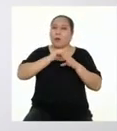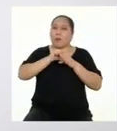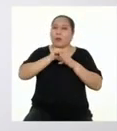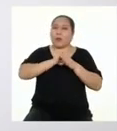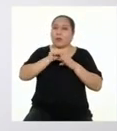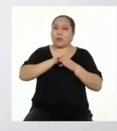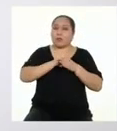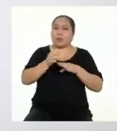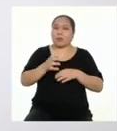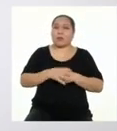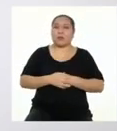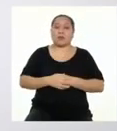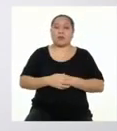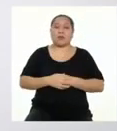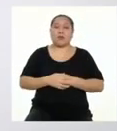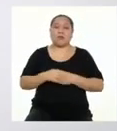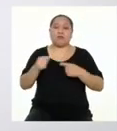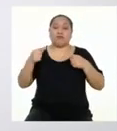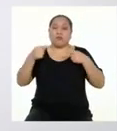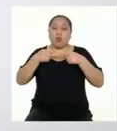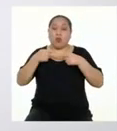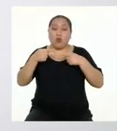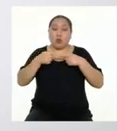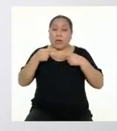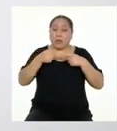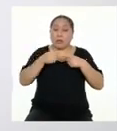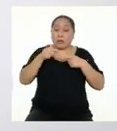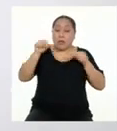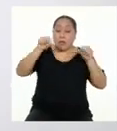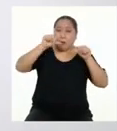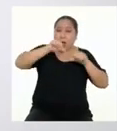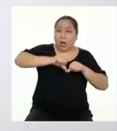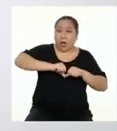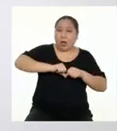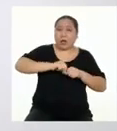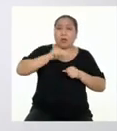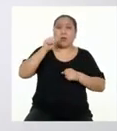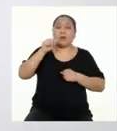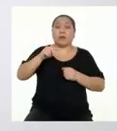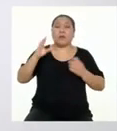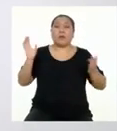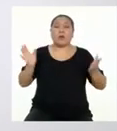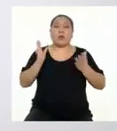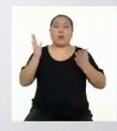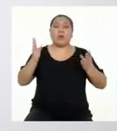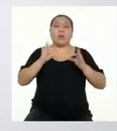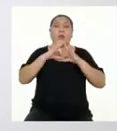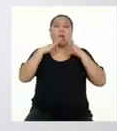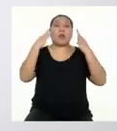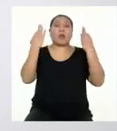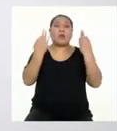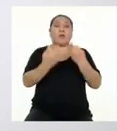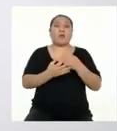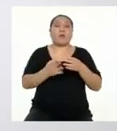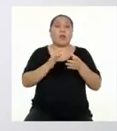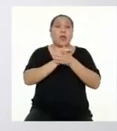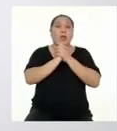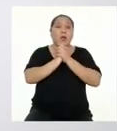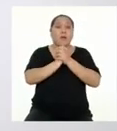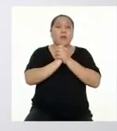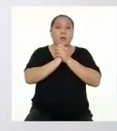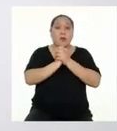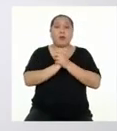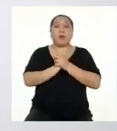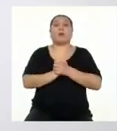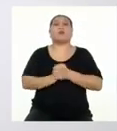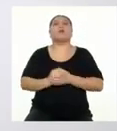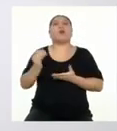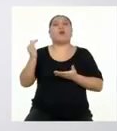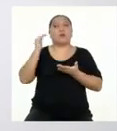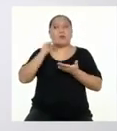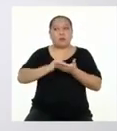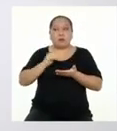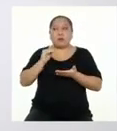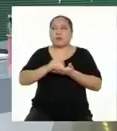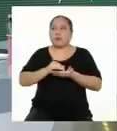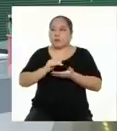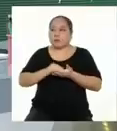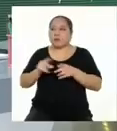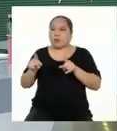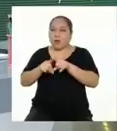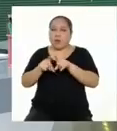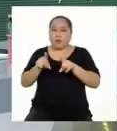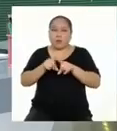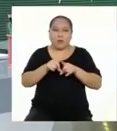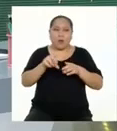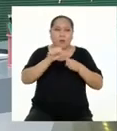conexiones clandestinas y la venta ilegal de agua potable, promoviendo que nuestras familias y amigos repliquen estas